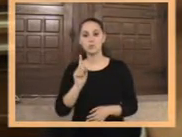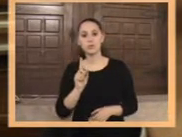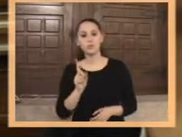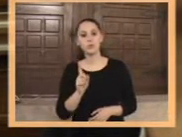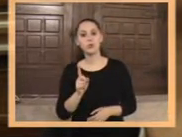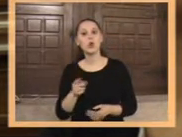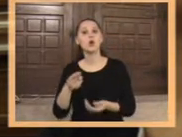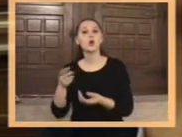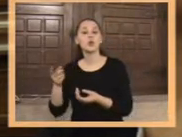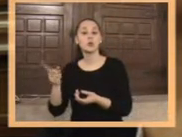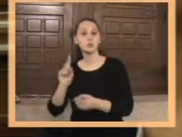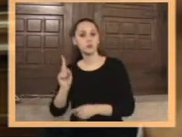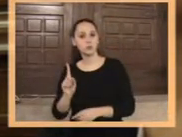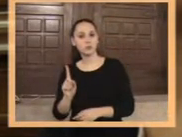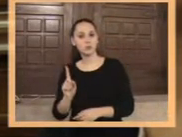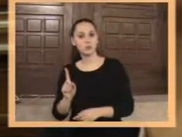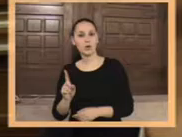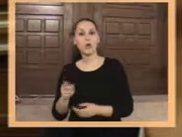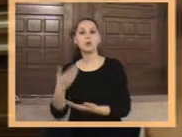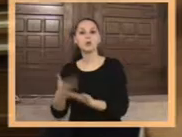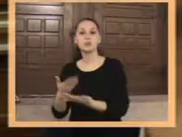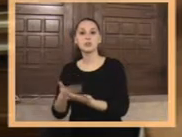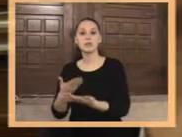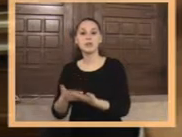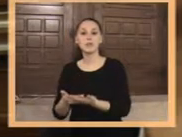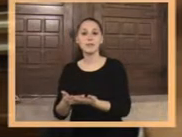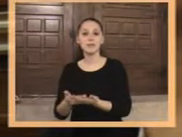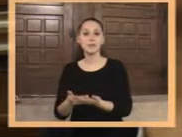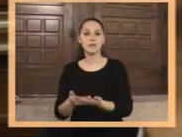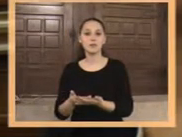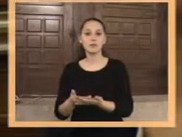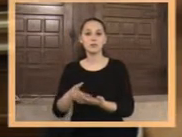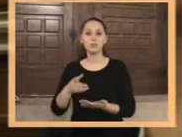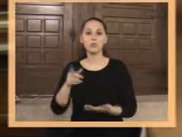le solicité precisamente información de cuántas solicitudes se habían presentado en el ejercicio